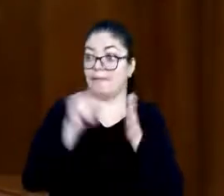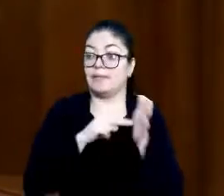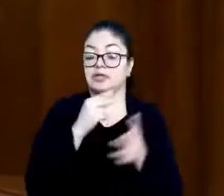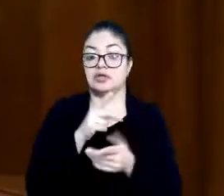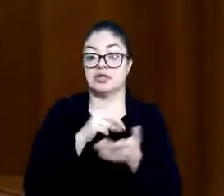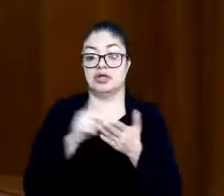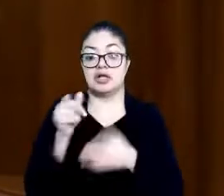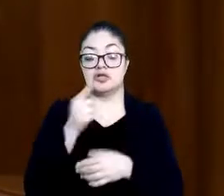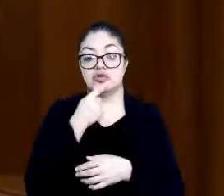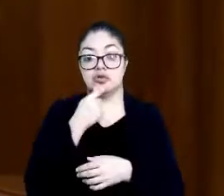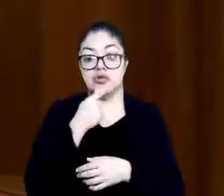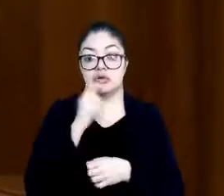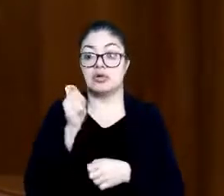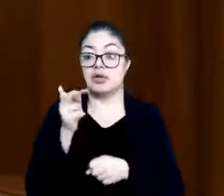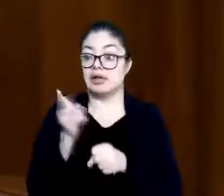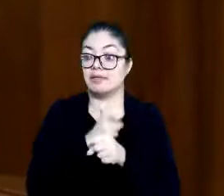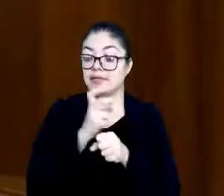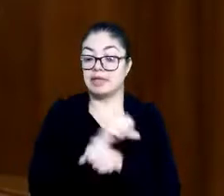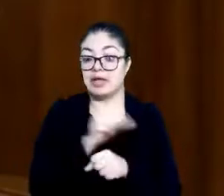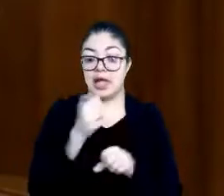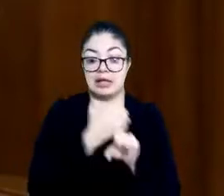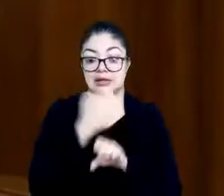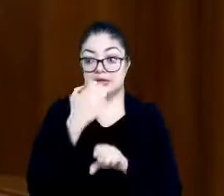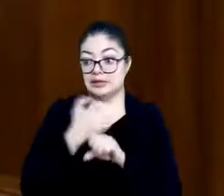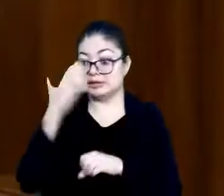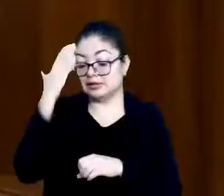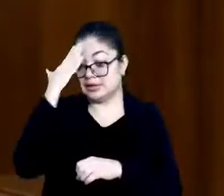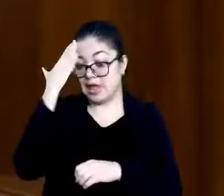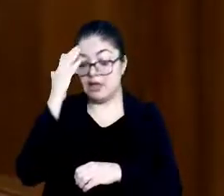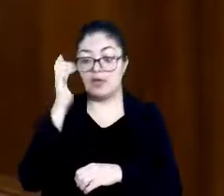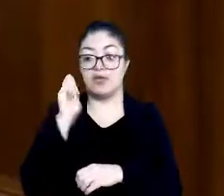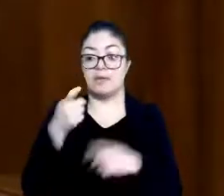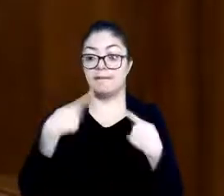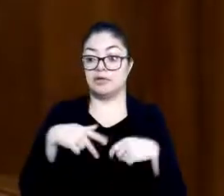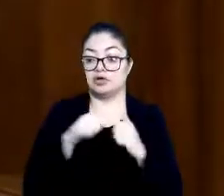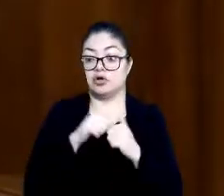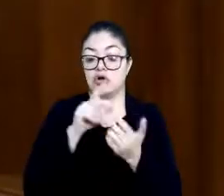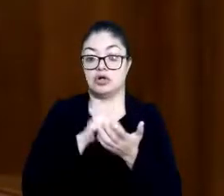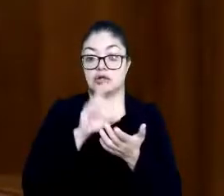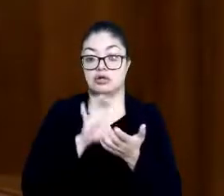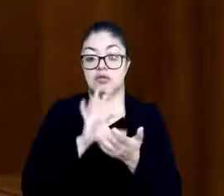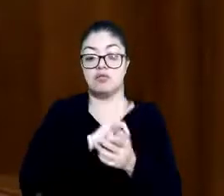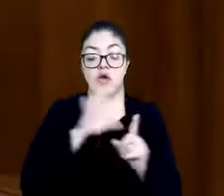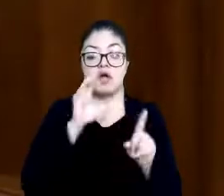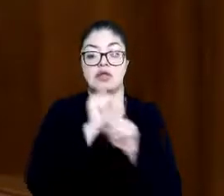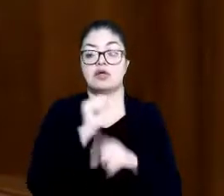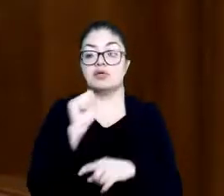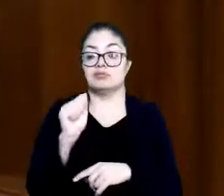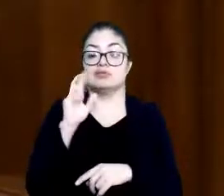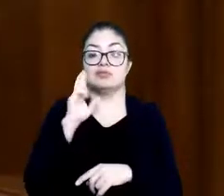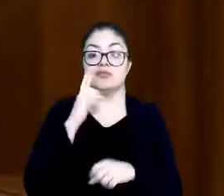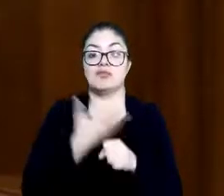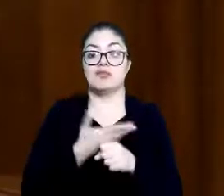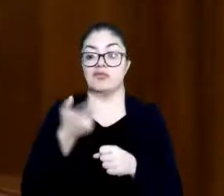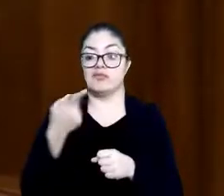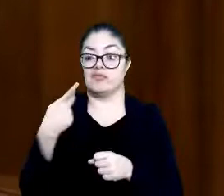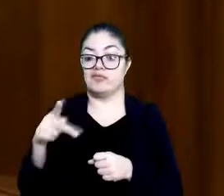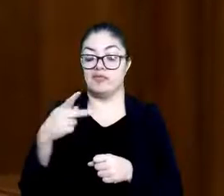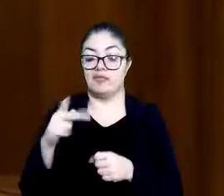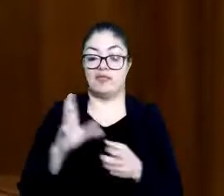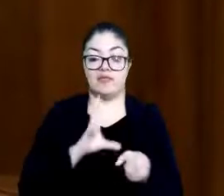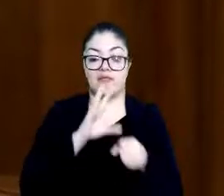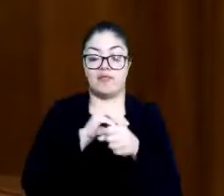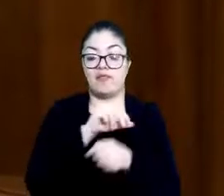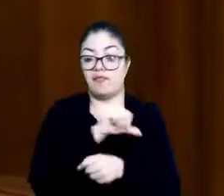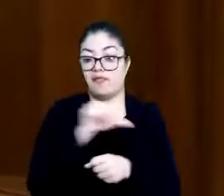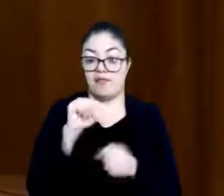Niño, que exhorta a los Estados a que las personas con discapacidad logren su autosuficiencia e integración activa en la